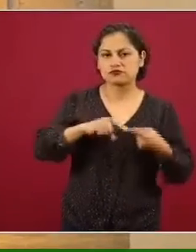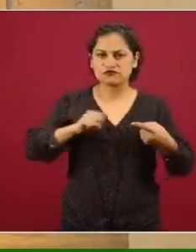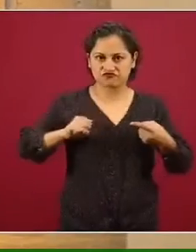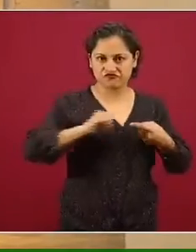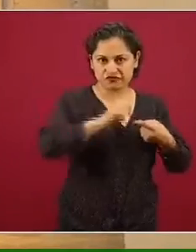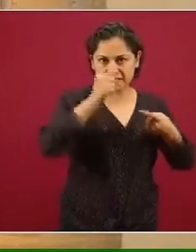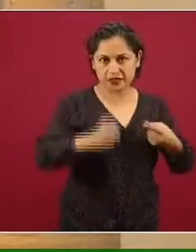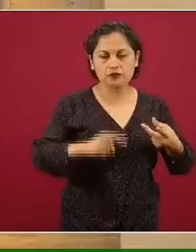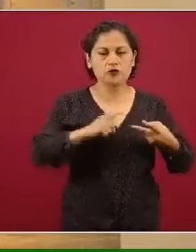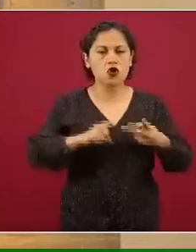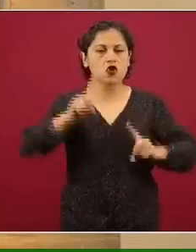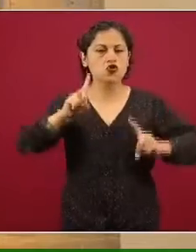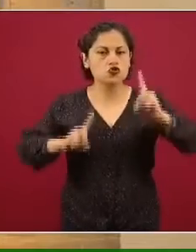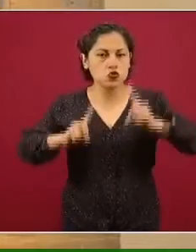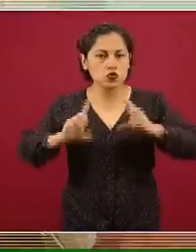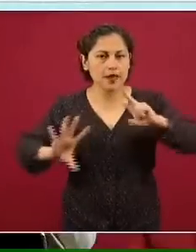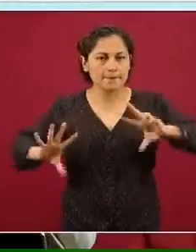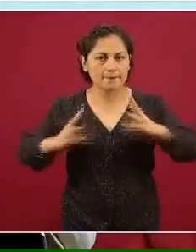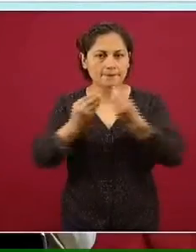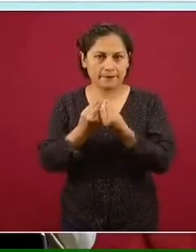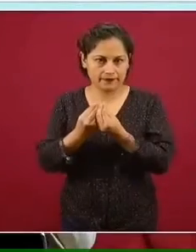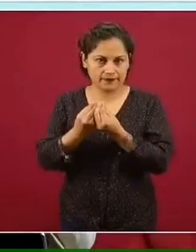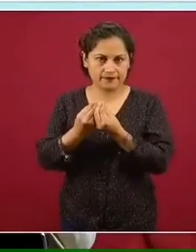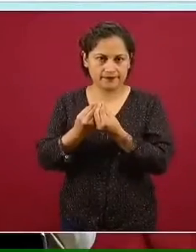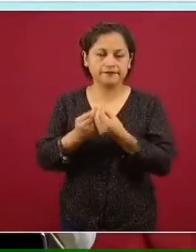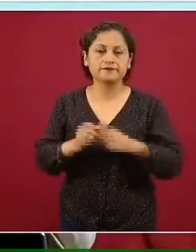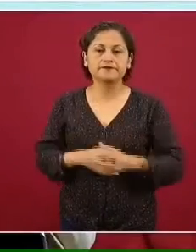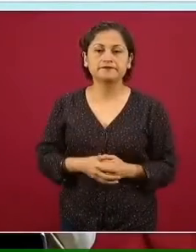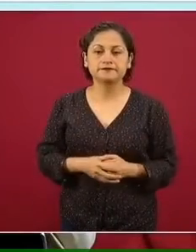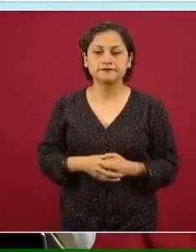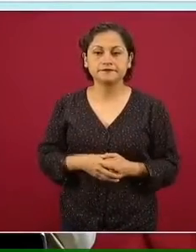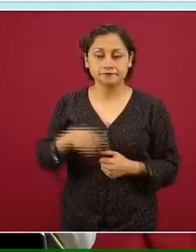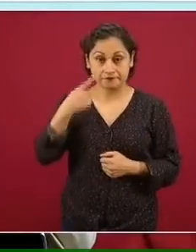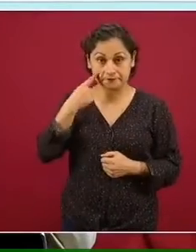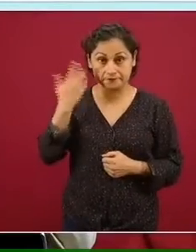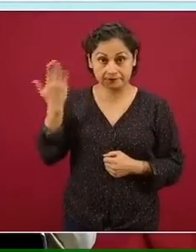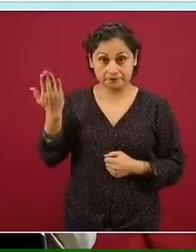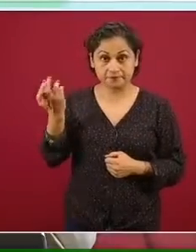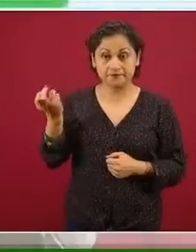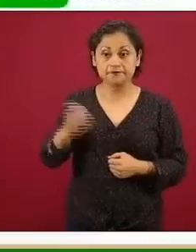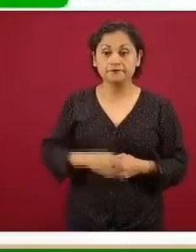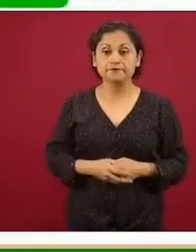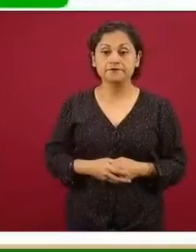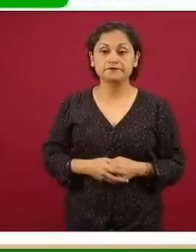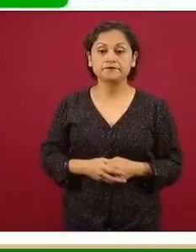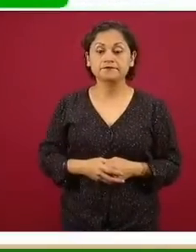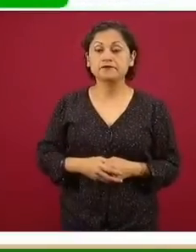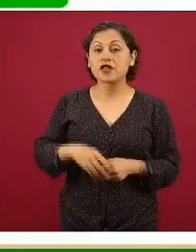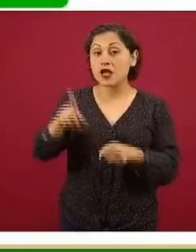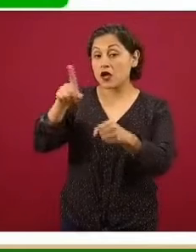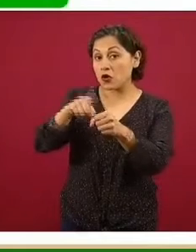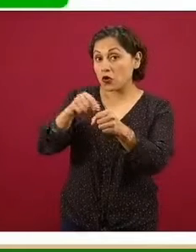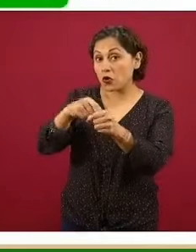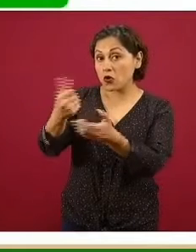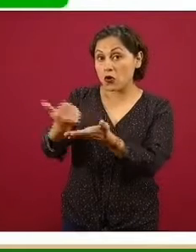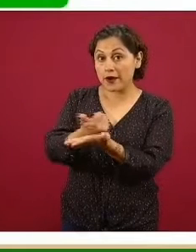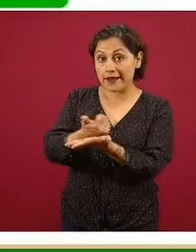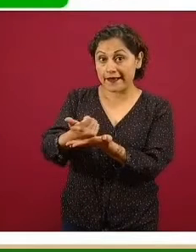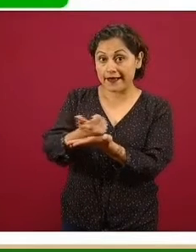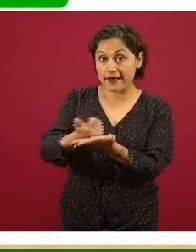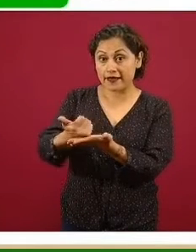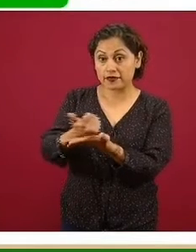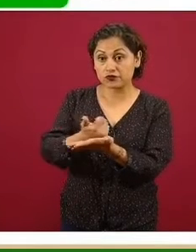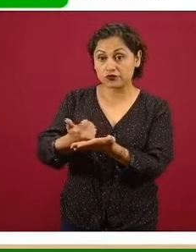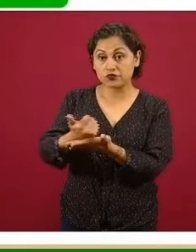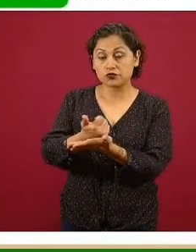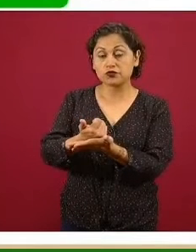aún sospechosos por porcentaje de positividad. Aquí podemos ver precisamente en la barra de color azul, que es la primera en la